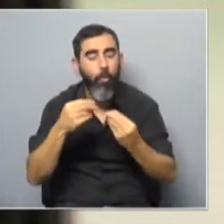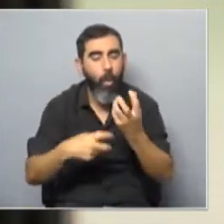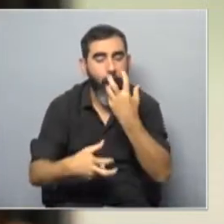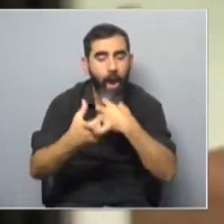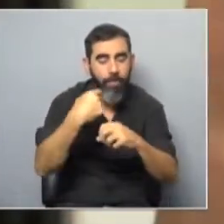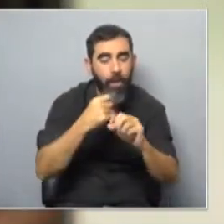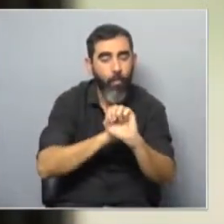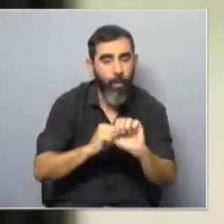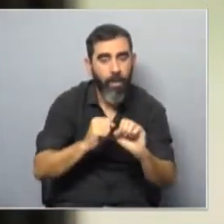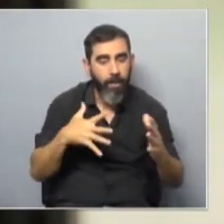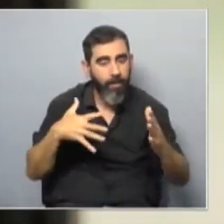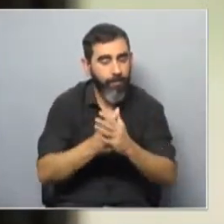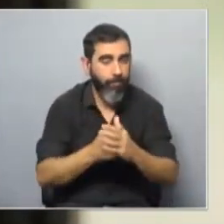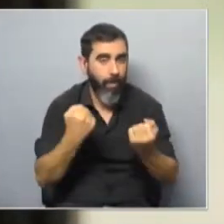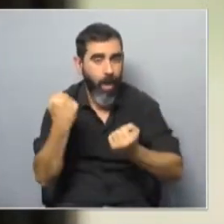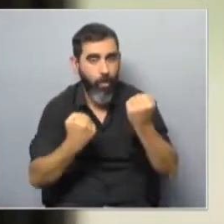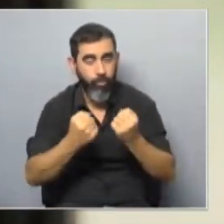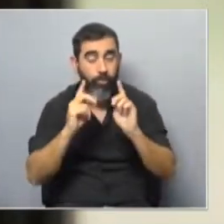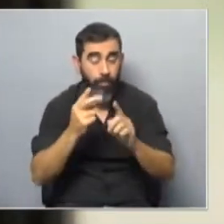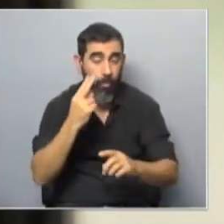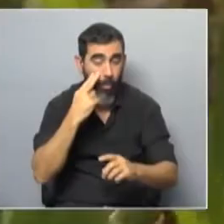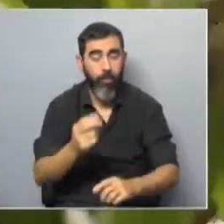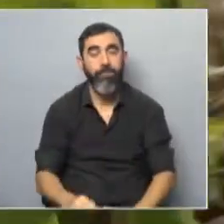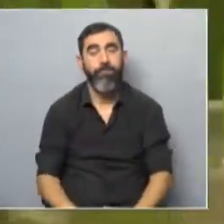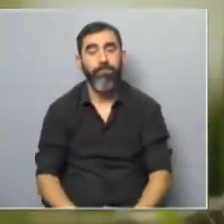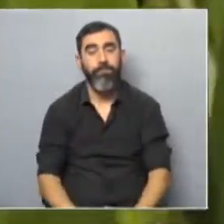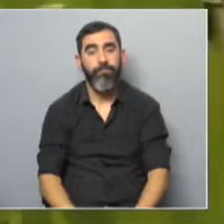trófica del animal se ve afectada por las carreteras.